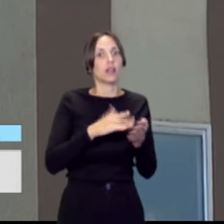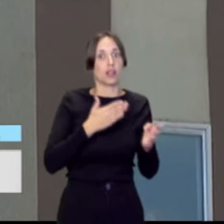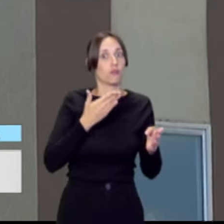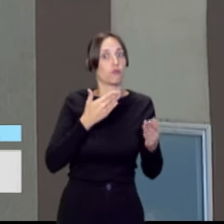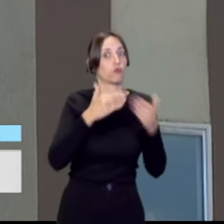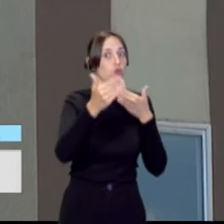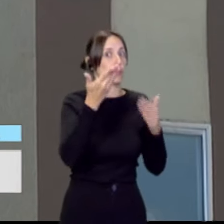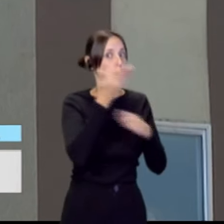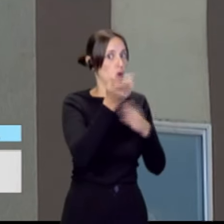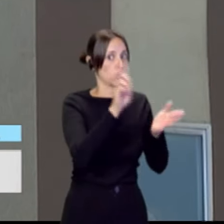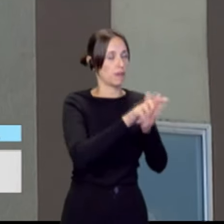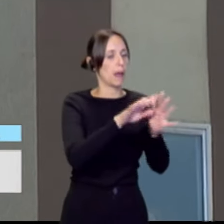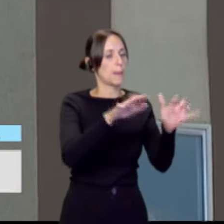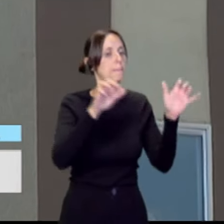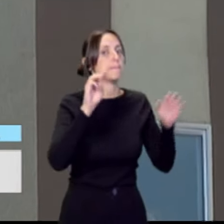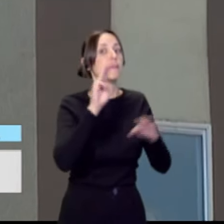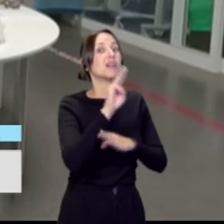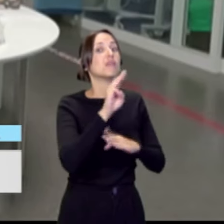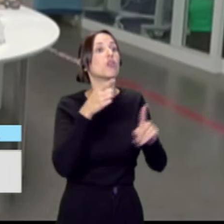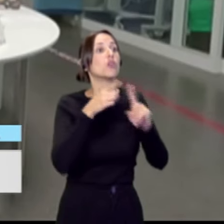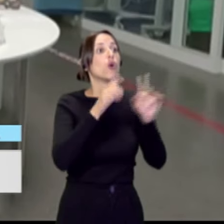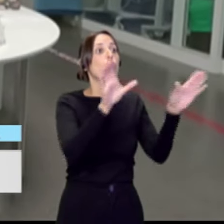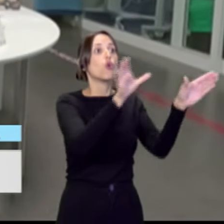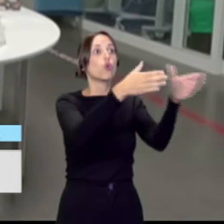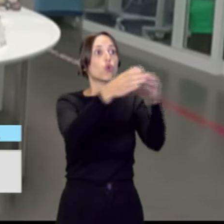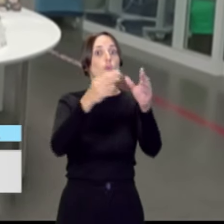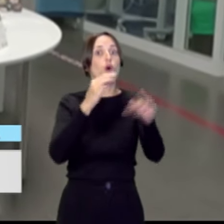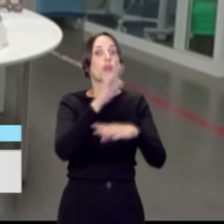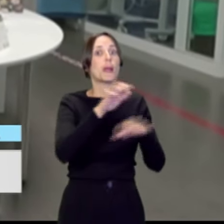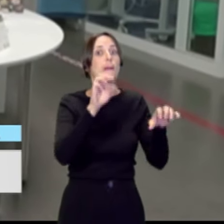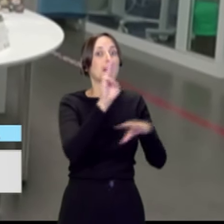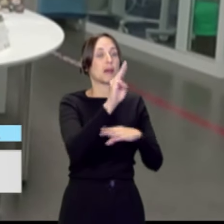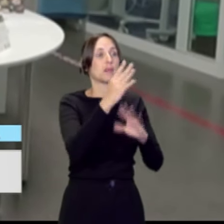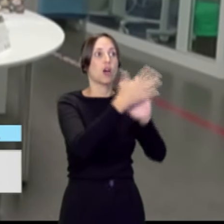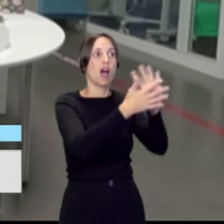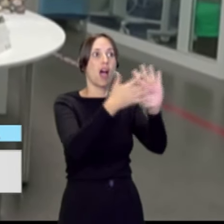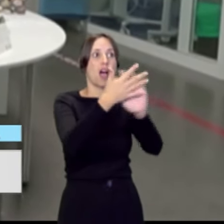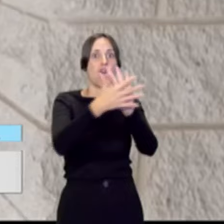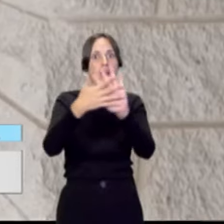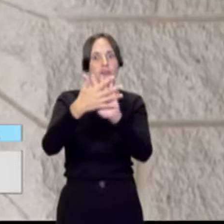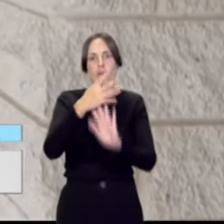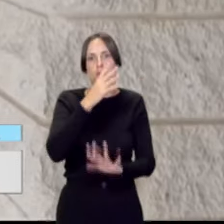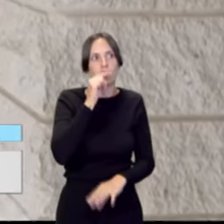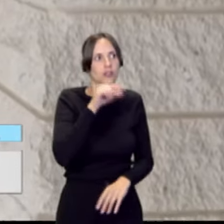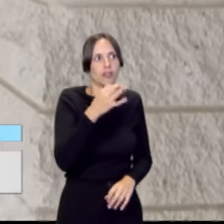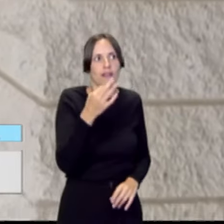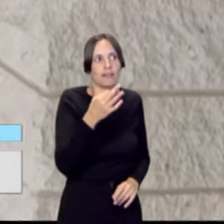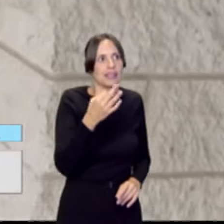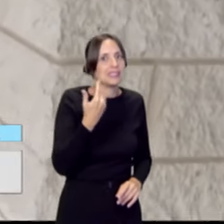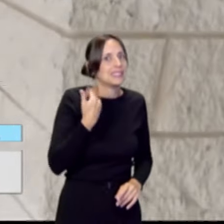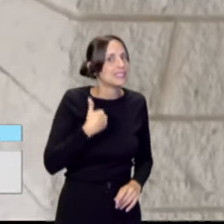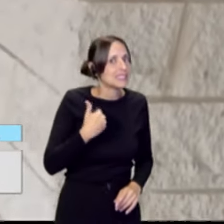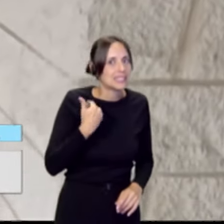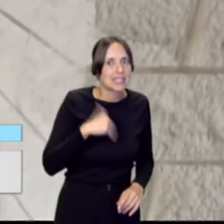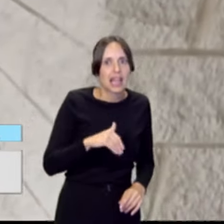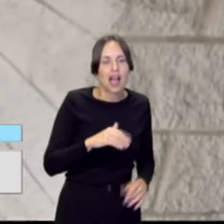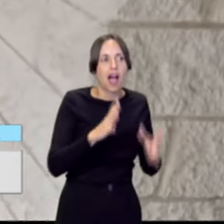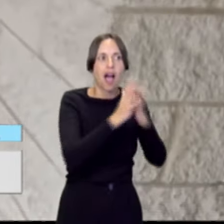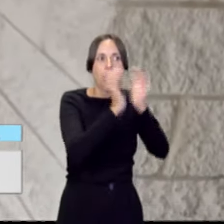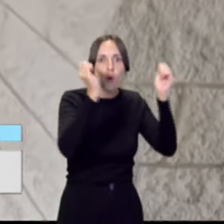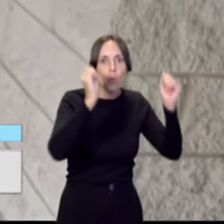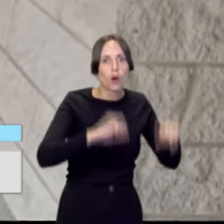con los grupos parlamentarios, porque esto tiene que ser un acuerdo entre todos